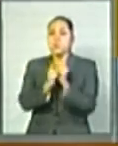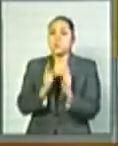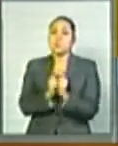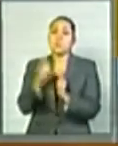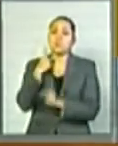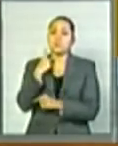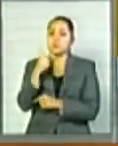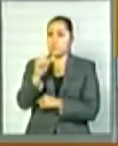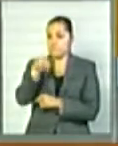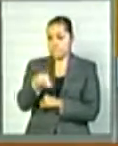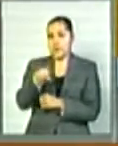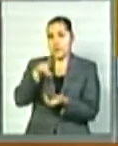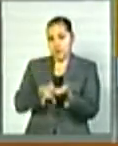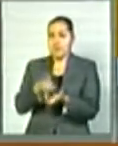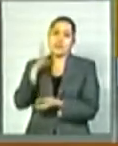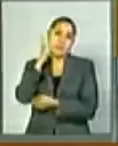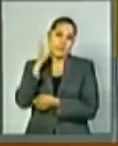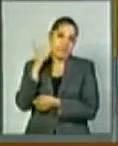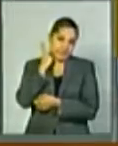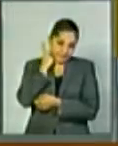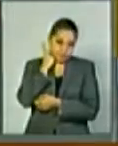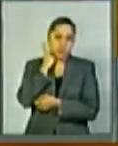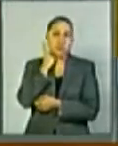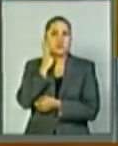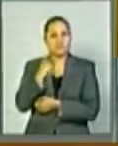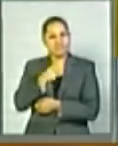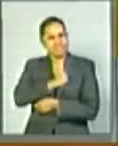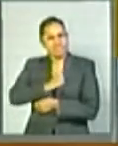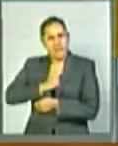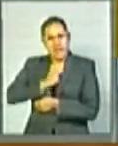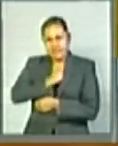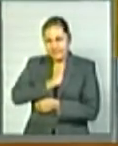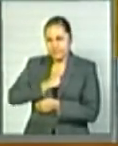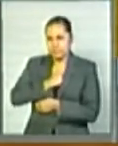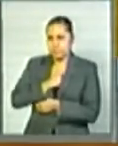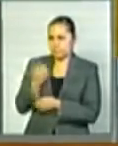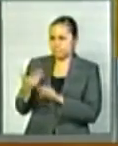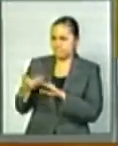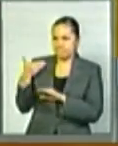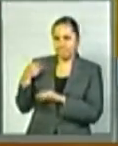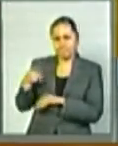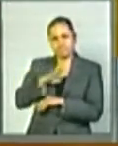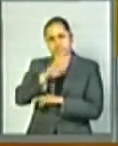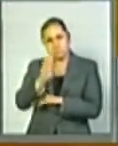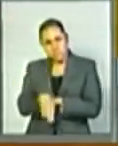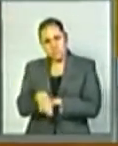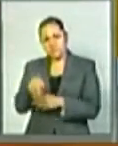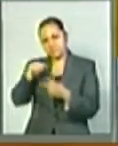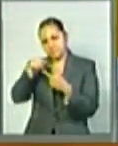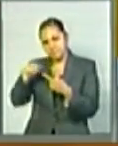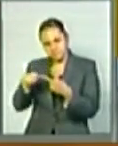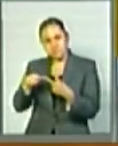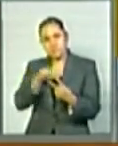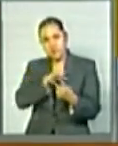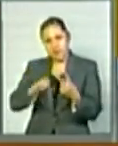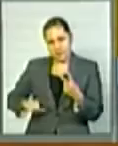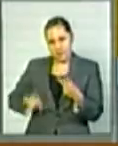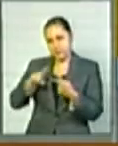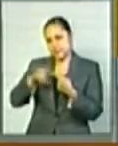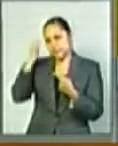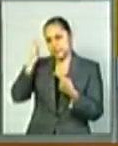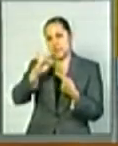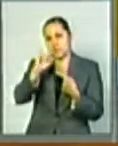Acción Nacional en la Cámara de Diputados lamenta profundamente el sensible deceso de los alcaldes de San Juan